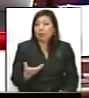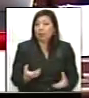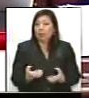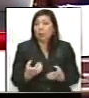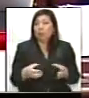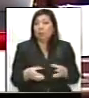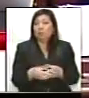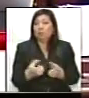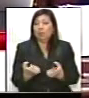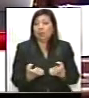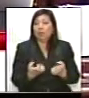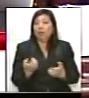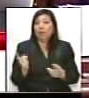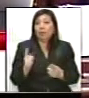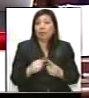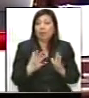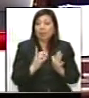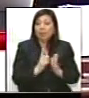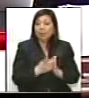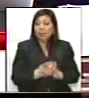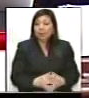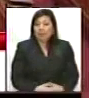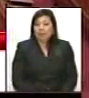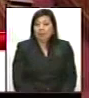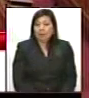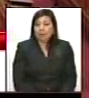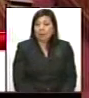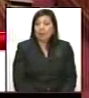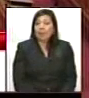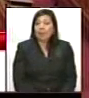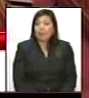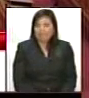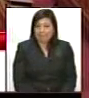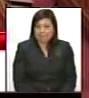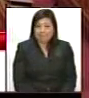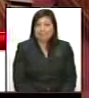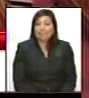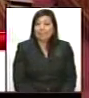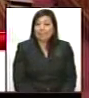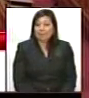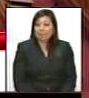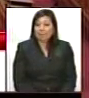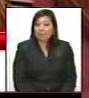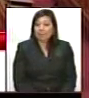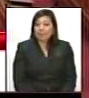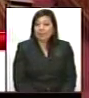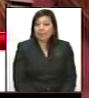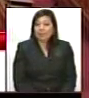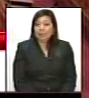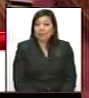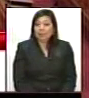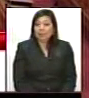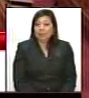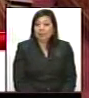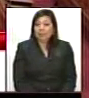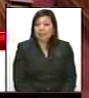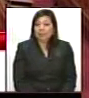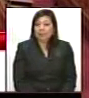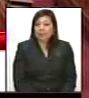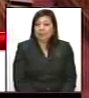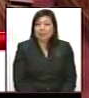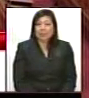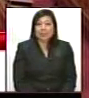comisión de economía hasta por 10 minutos gracias sra 300